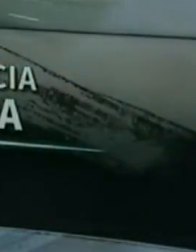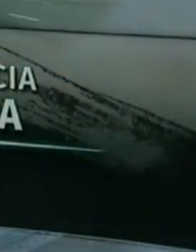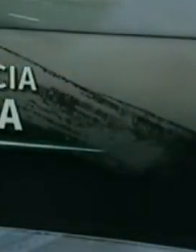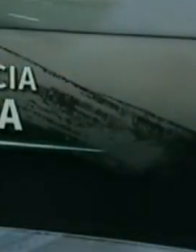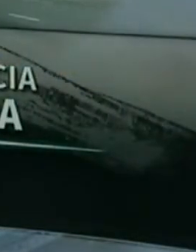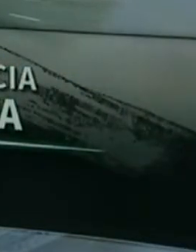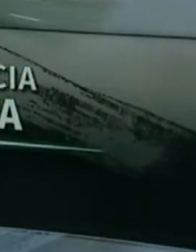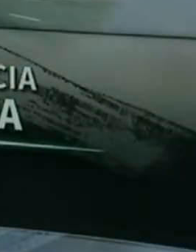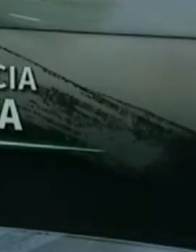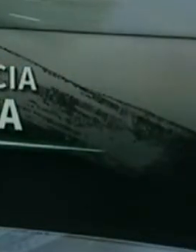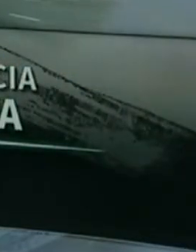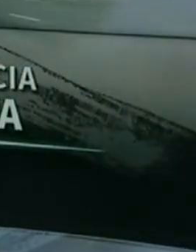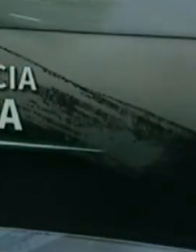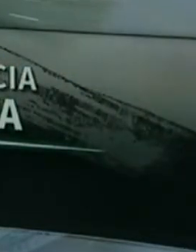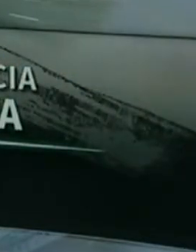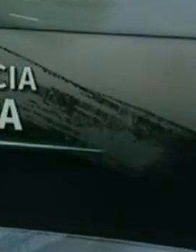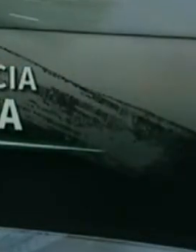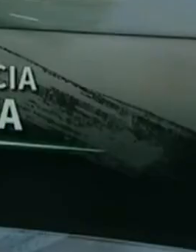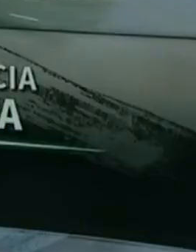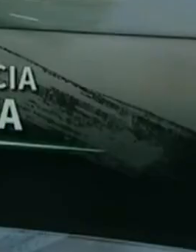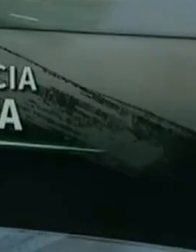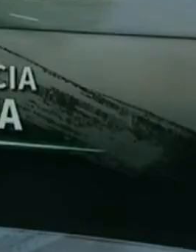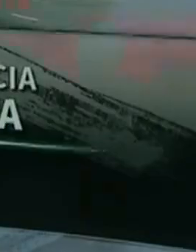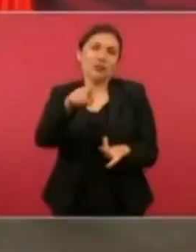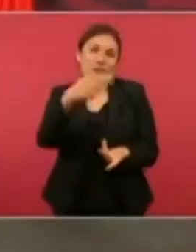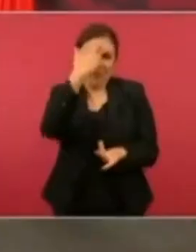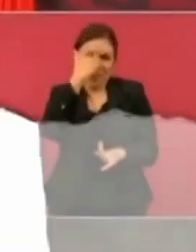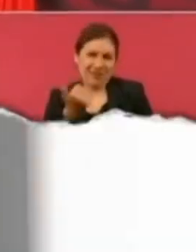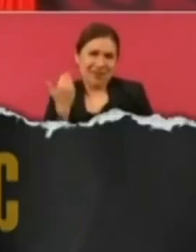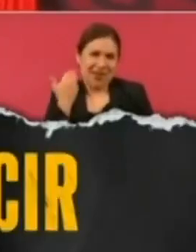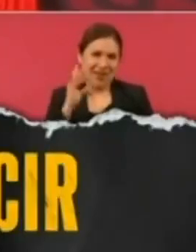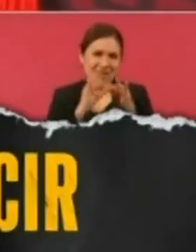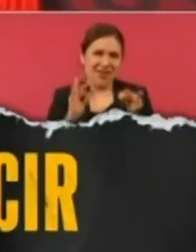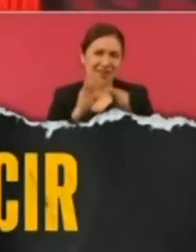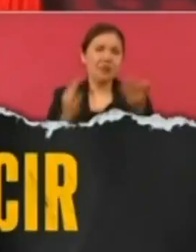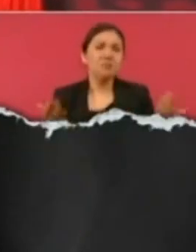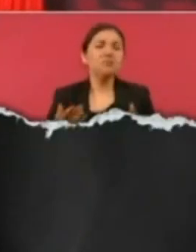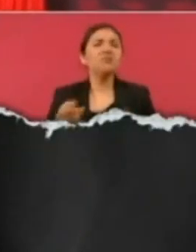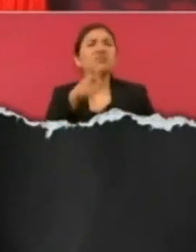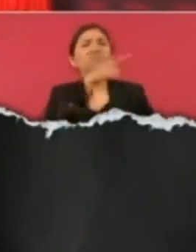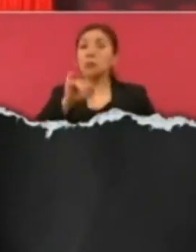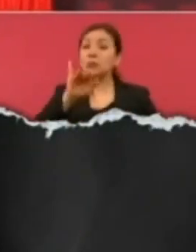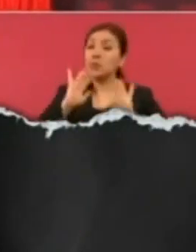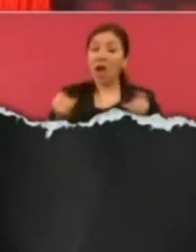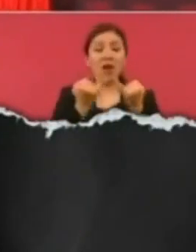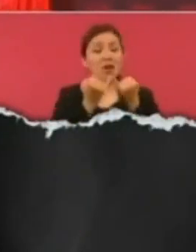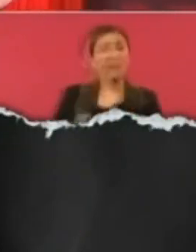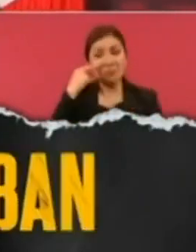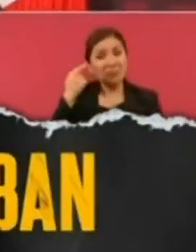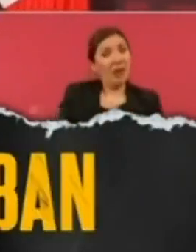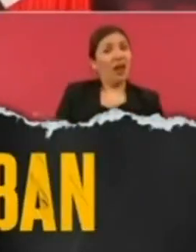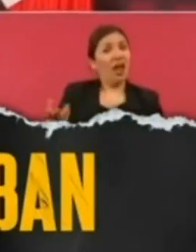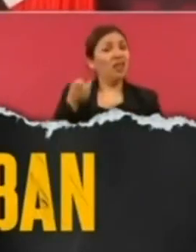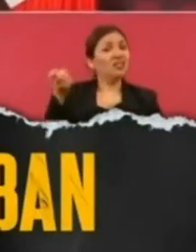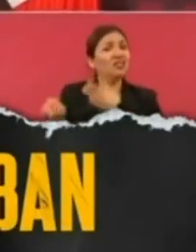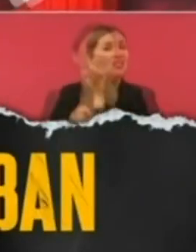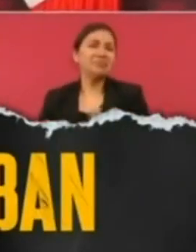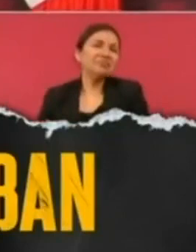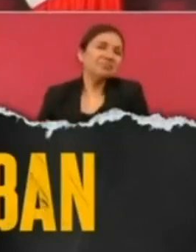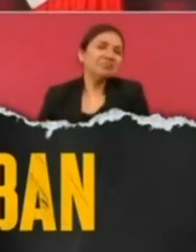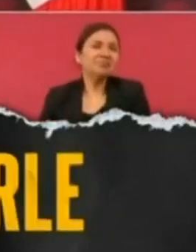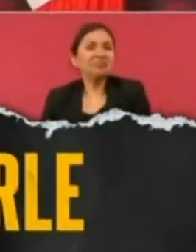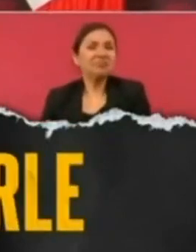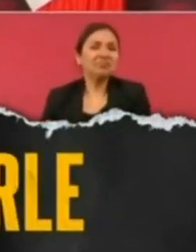a pesar de que fue formalmente inaugurada el jueves. Se dijeron así, se inauguró y está cerrada.